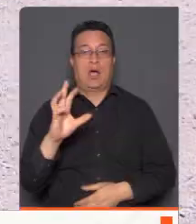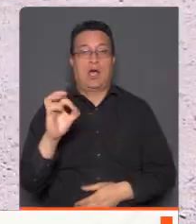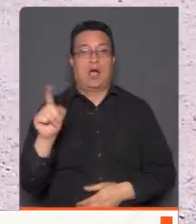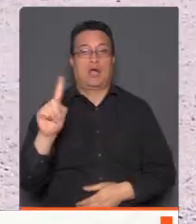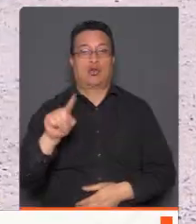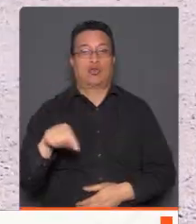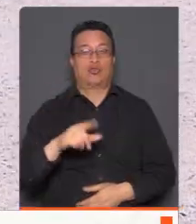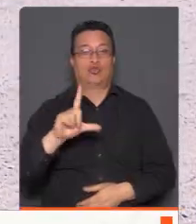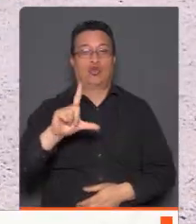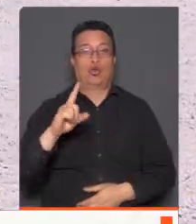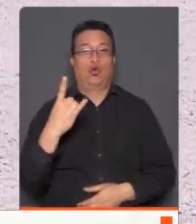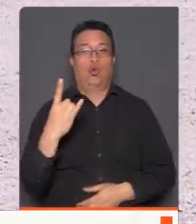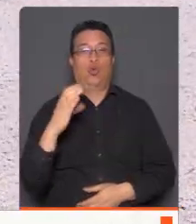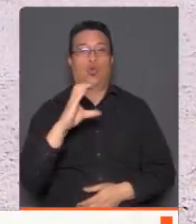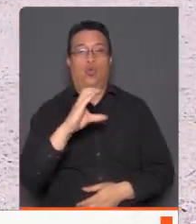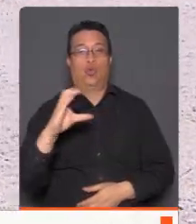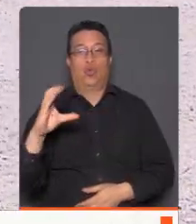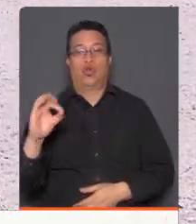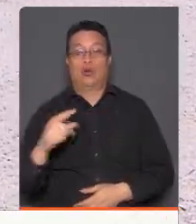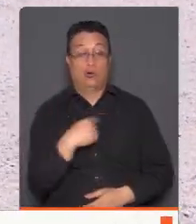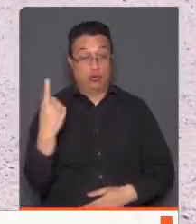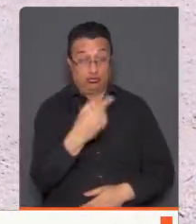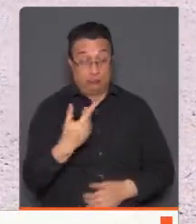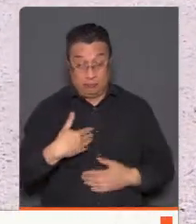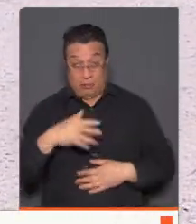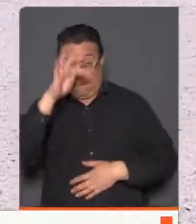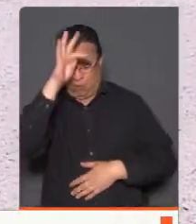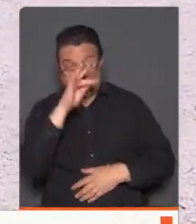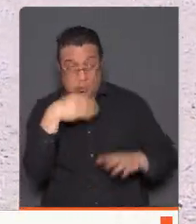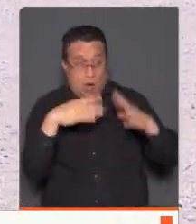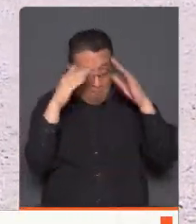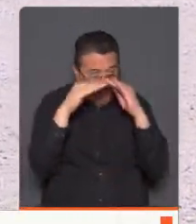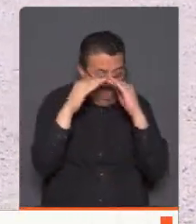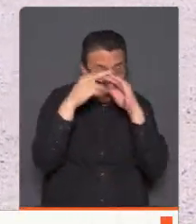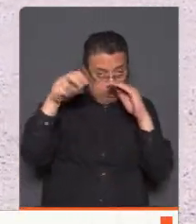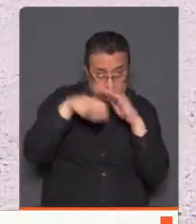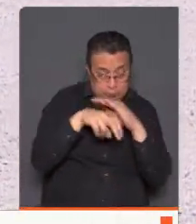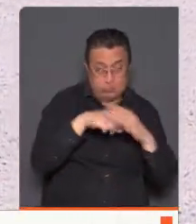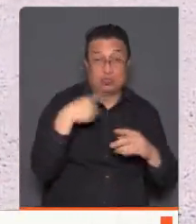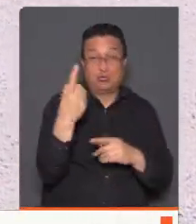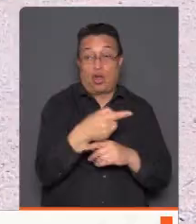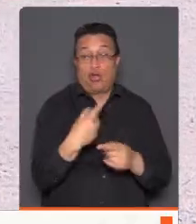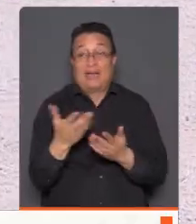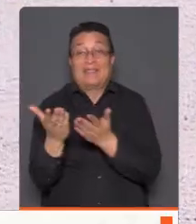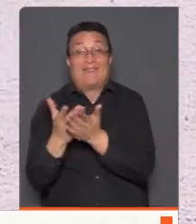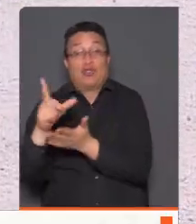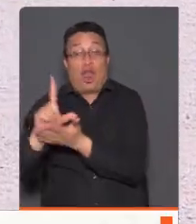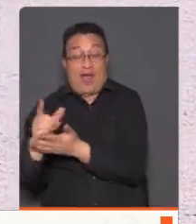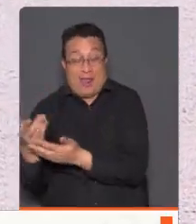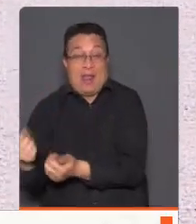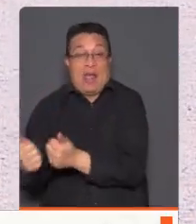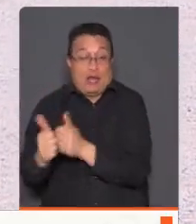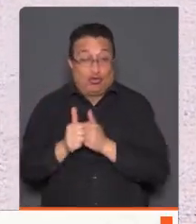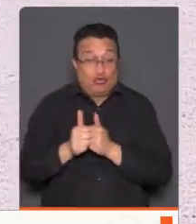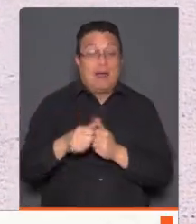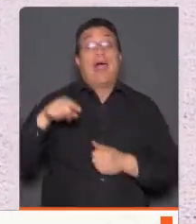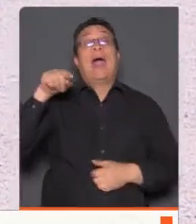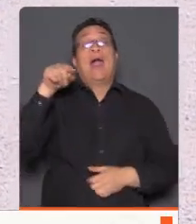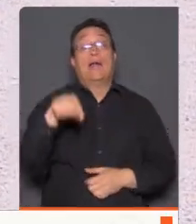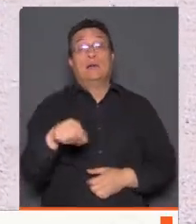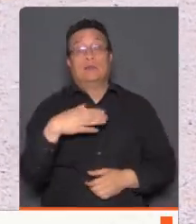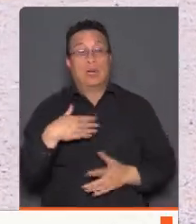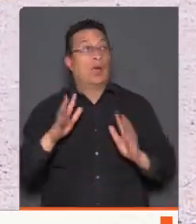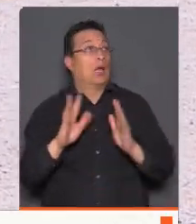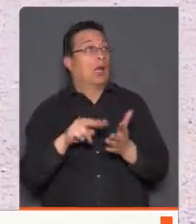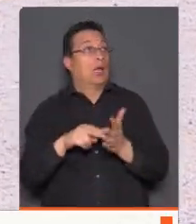los funcionarios junto con el personal del servicio local que nos estaba acompañando y esperar que la cosa